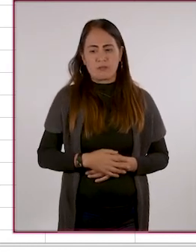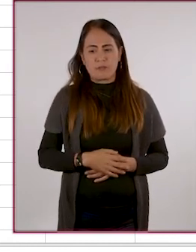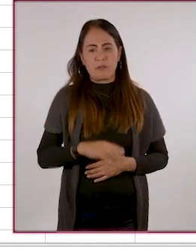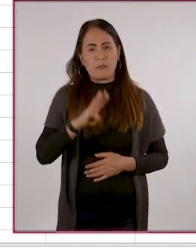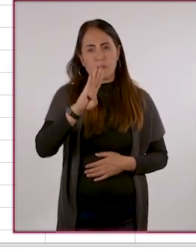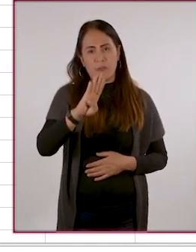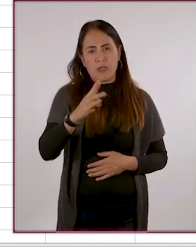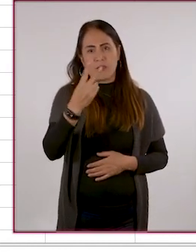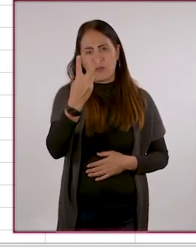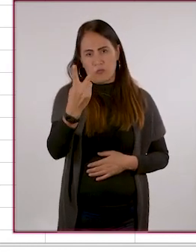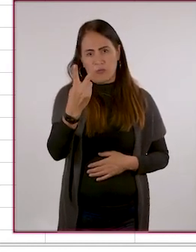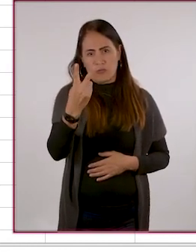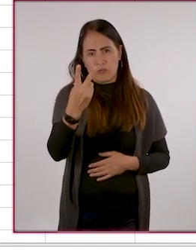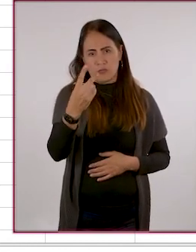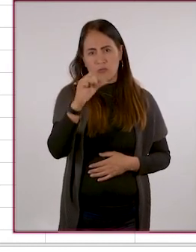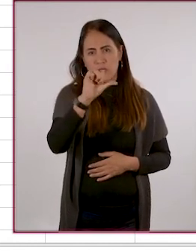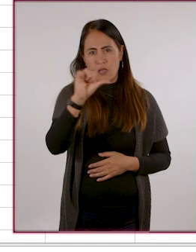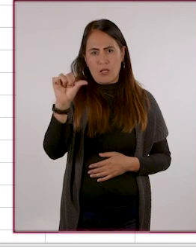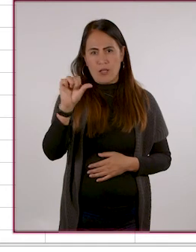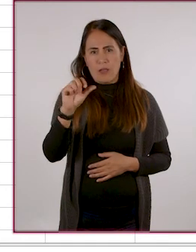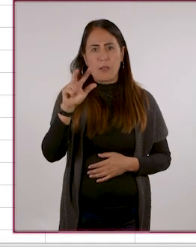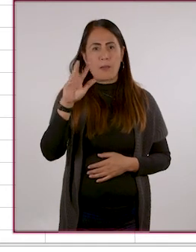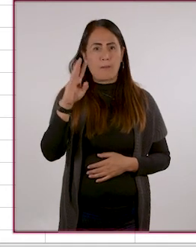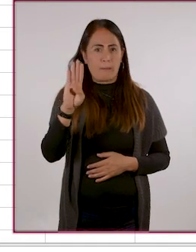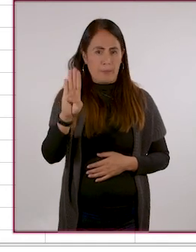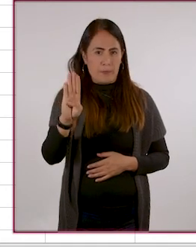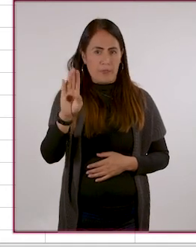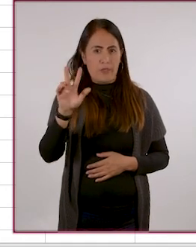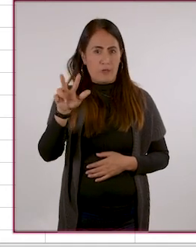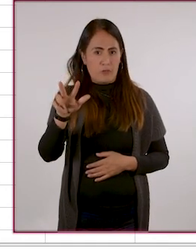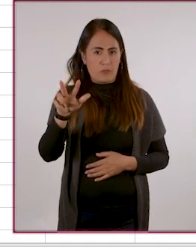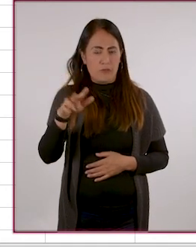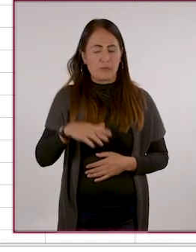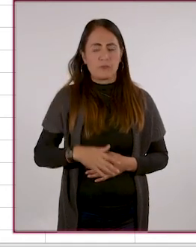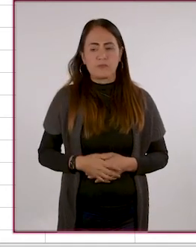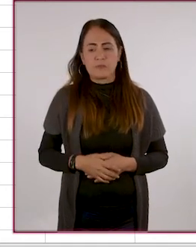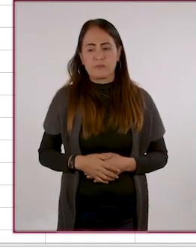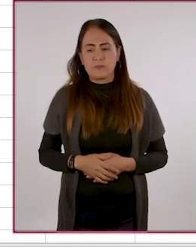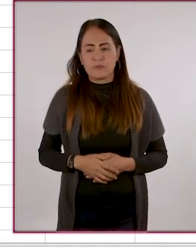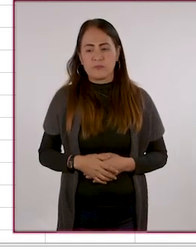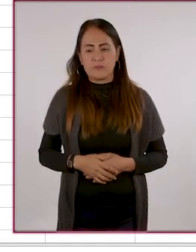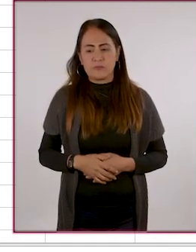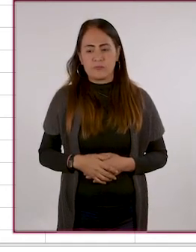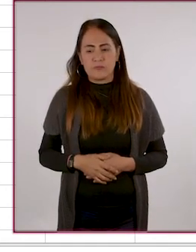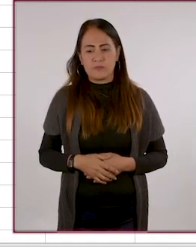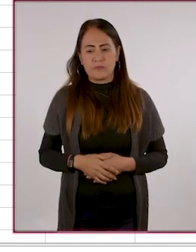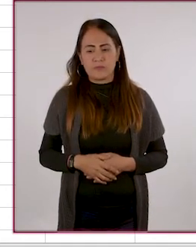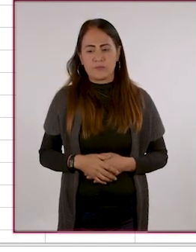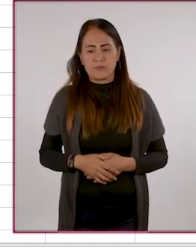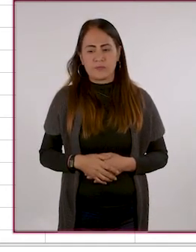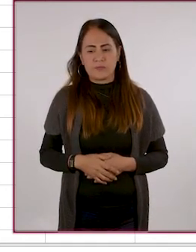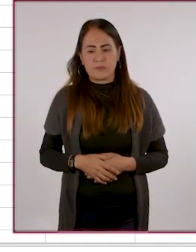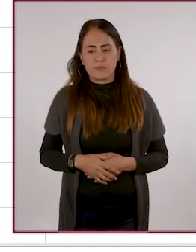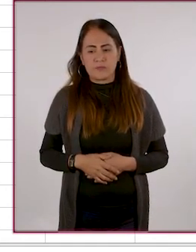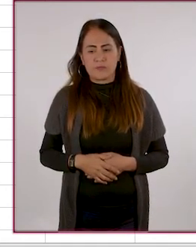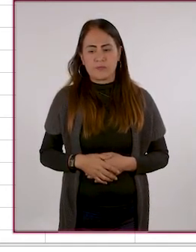B3, que sería en su caso es B2 a B8, ¿no?